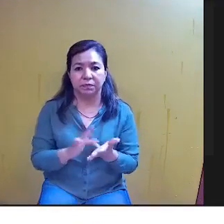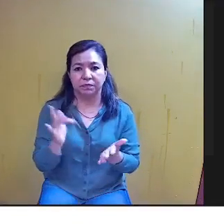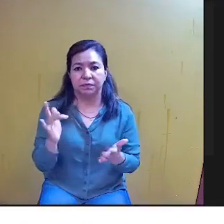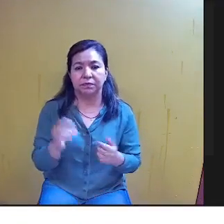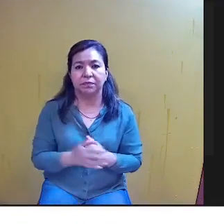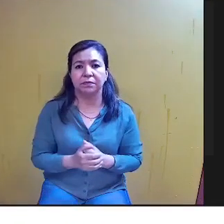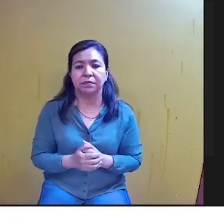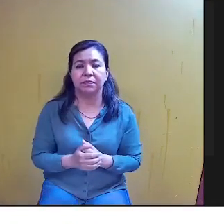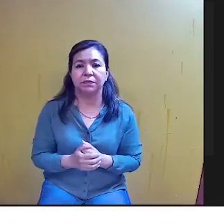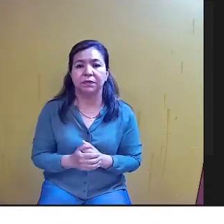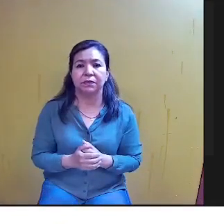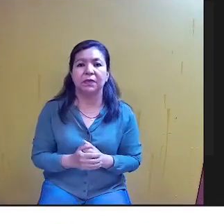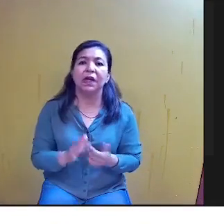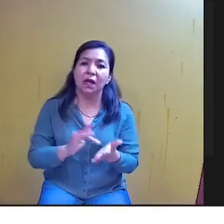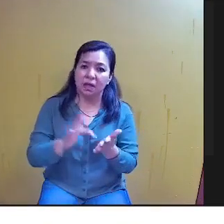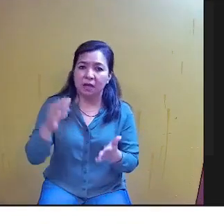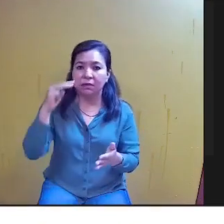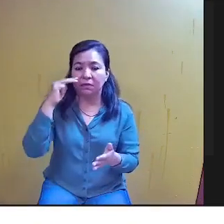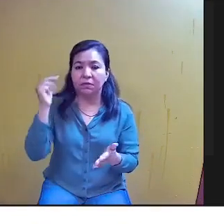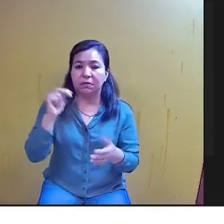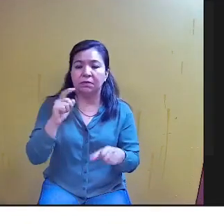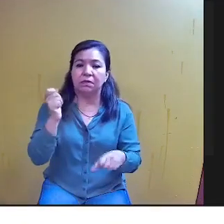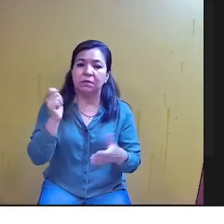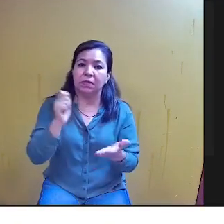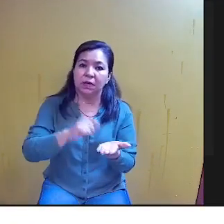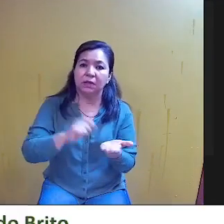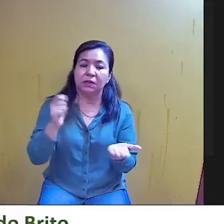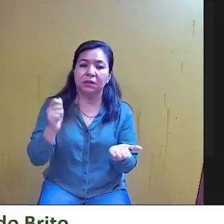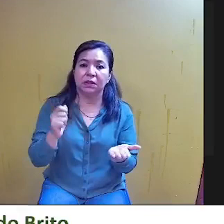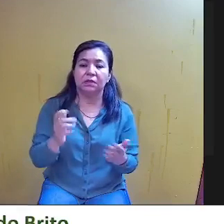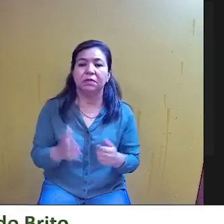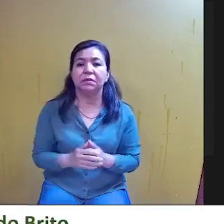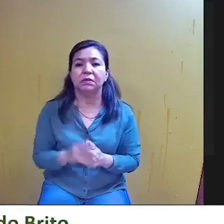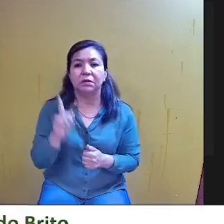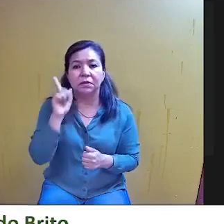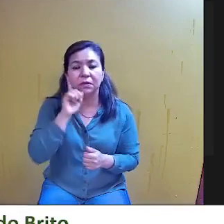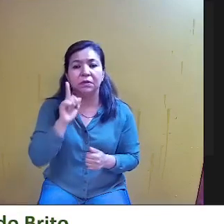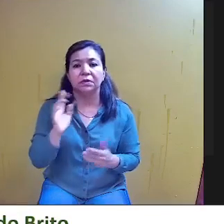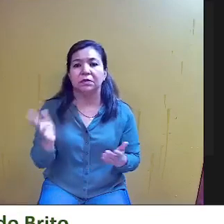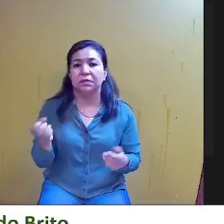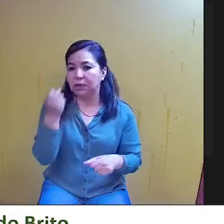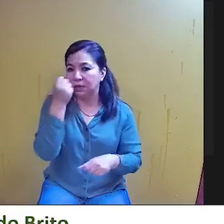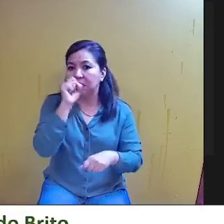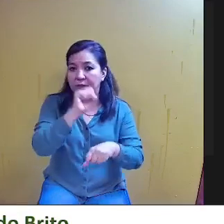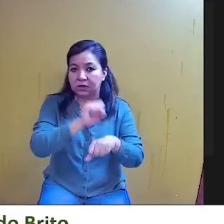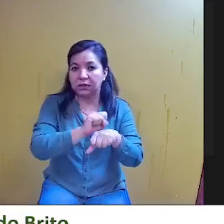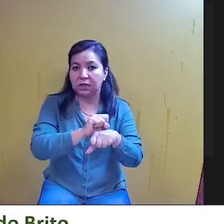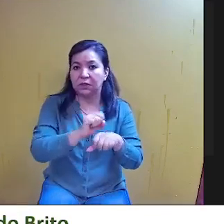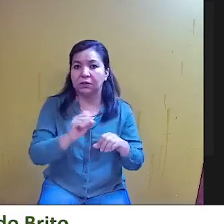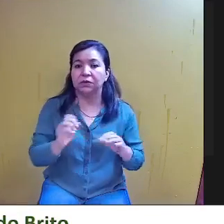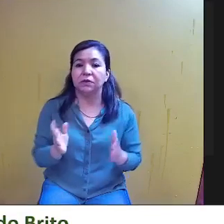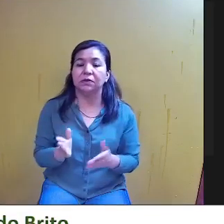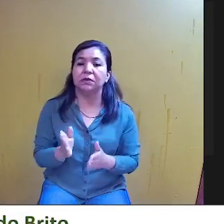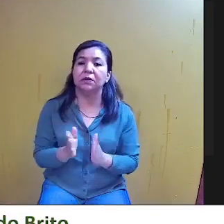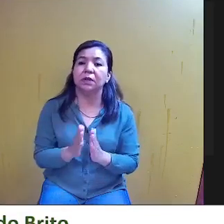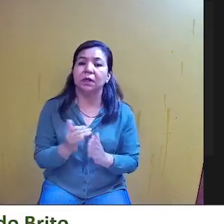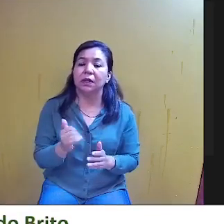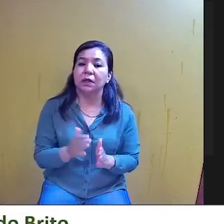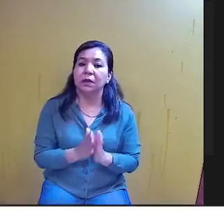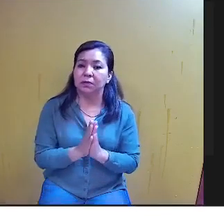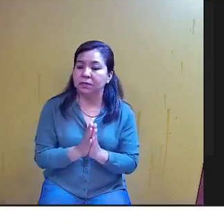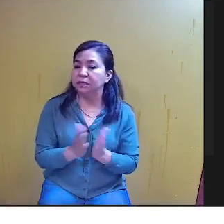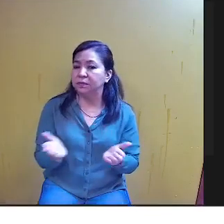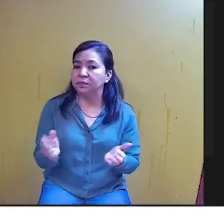Gracias, magistrada. No habiendo más participaciones, señor secretario general de acuerdos, por favor, tome la